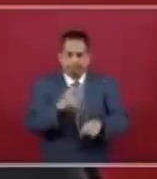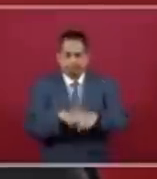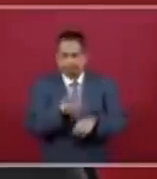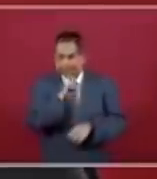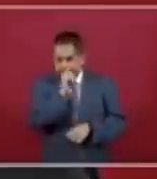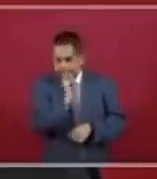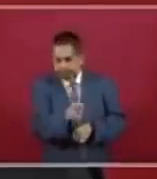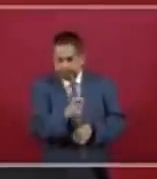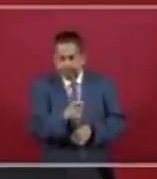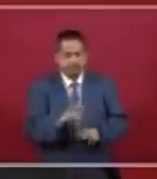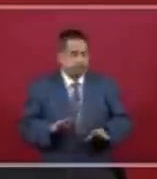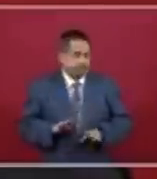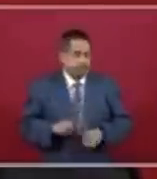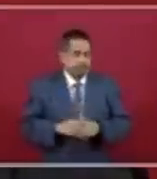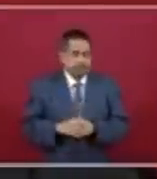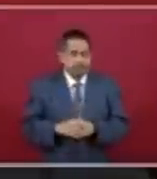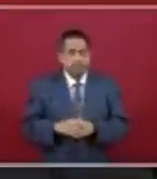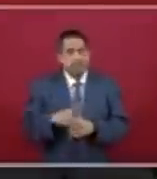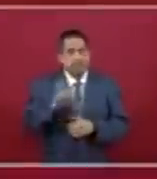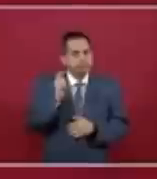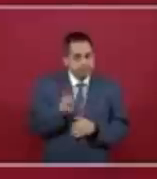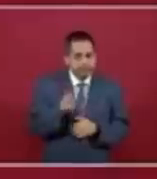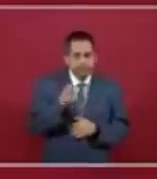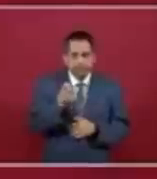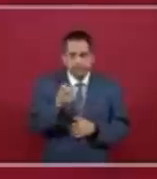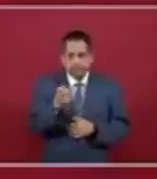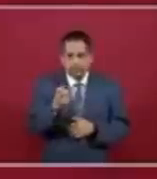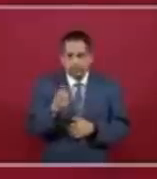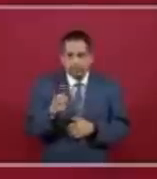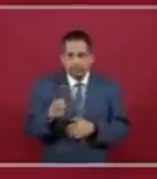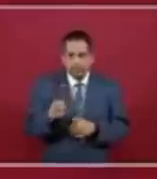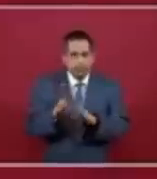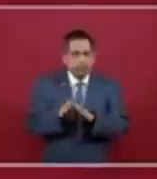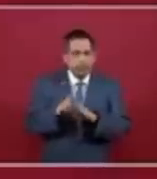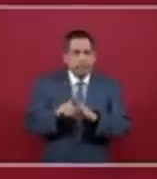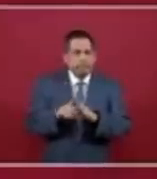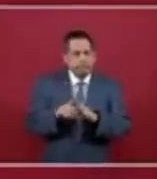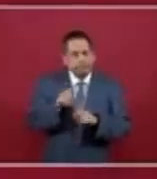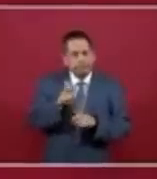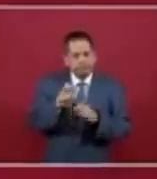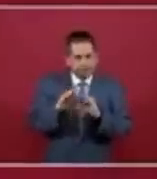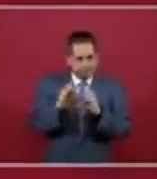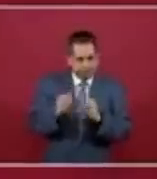Y es parte de la